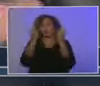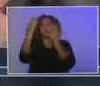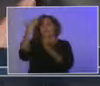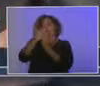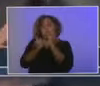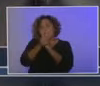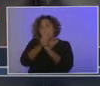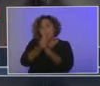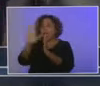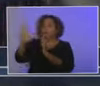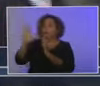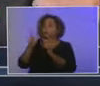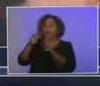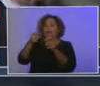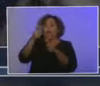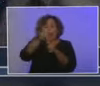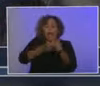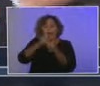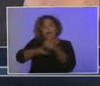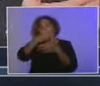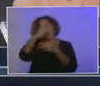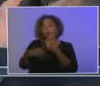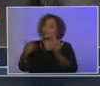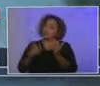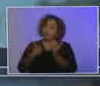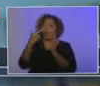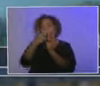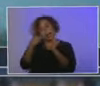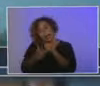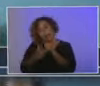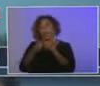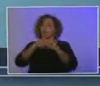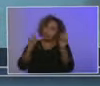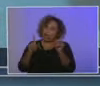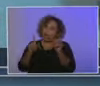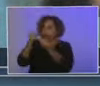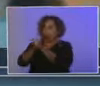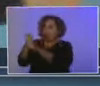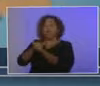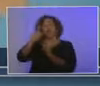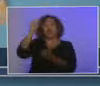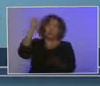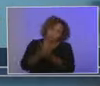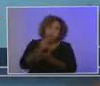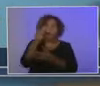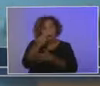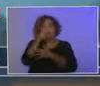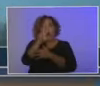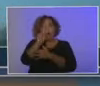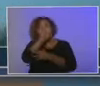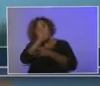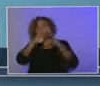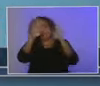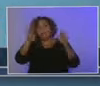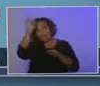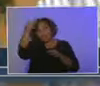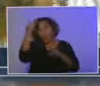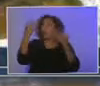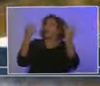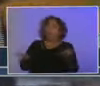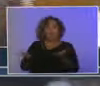Cada programa tiene sus guías, cada guía tiene que ser aprobada por HUD, y ha sido un problema grande tras pie, como estaba diciendo